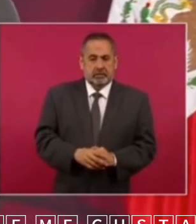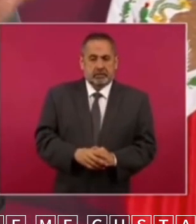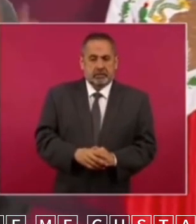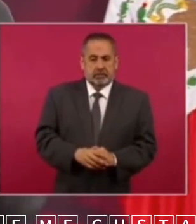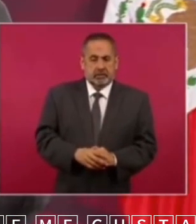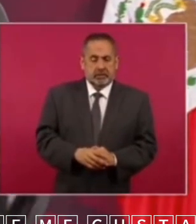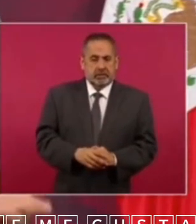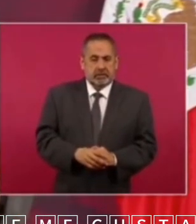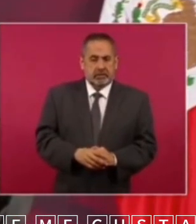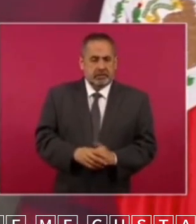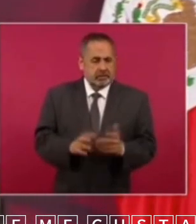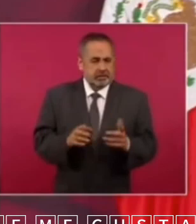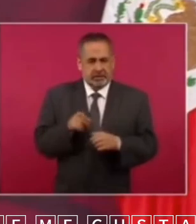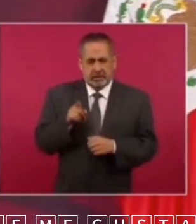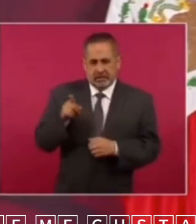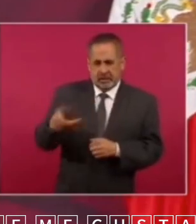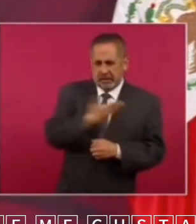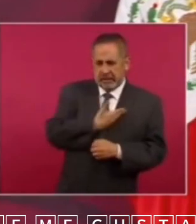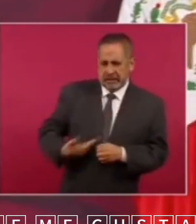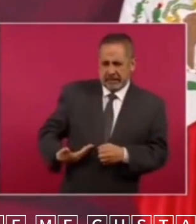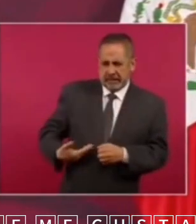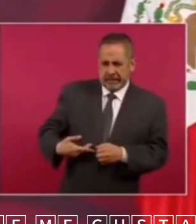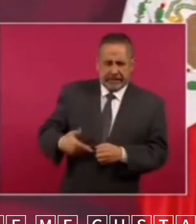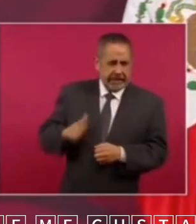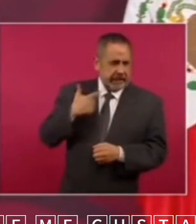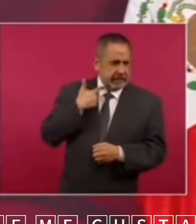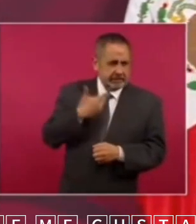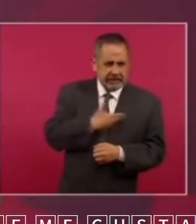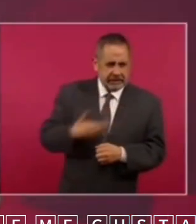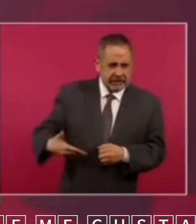¿qué no sabía el presidente?